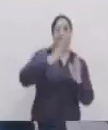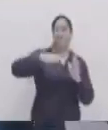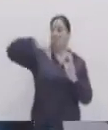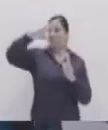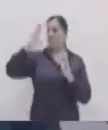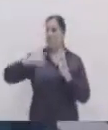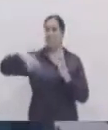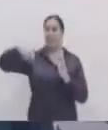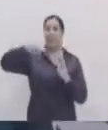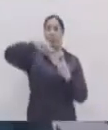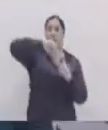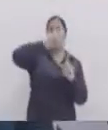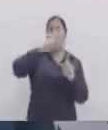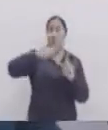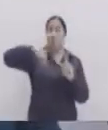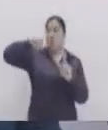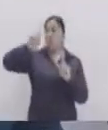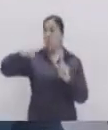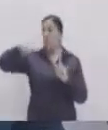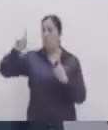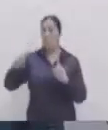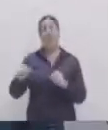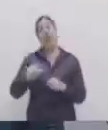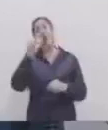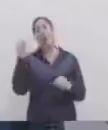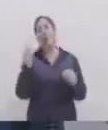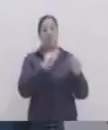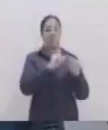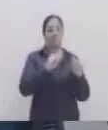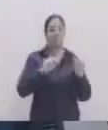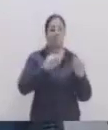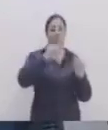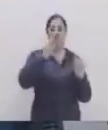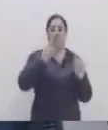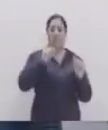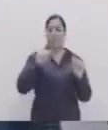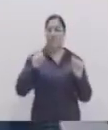montón. Vamos a utilizar también las líneas mixtas.